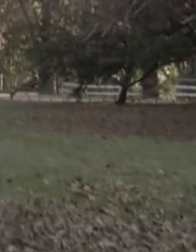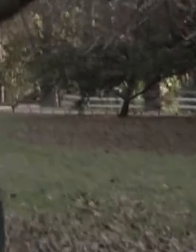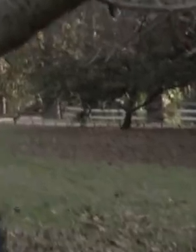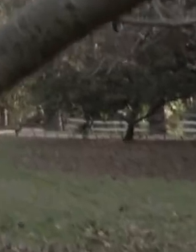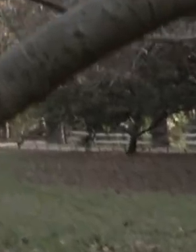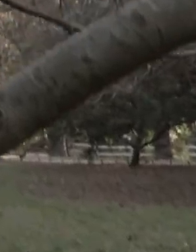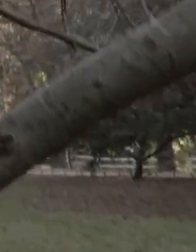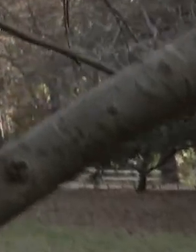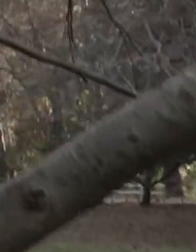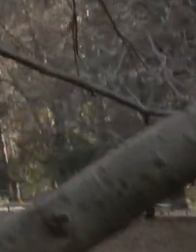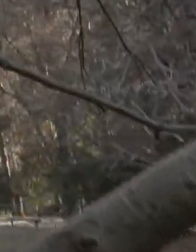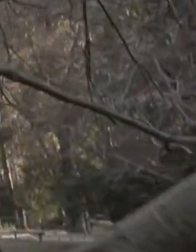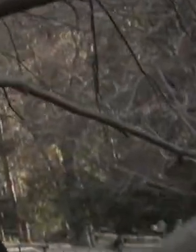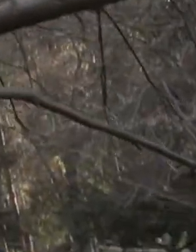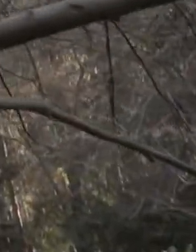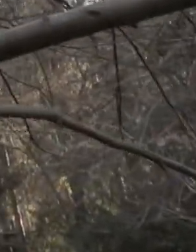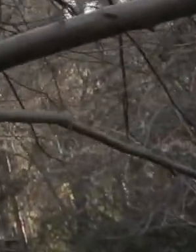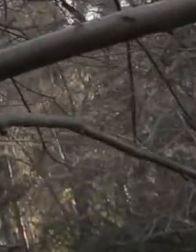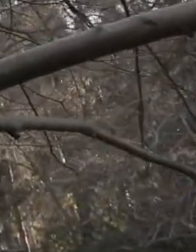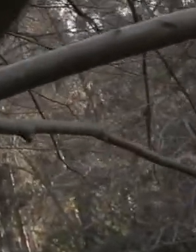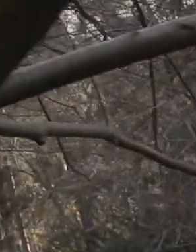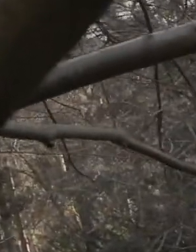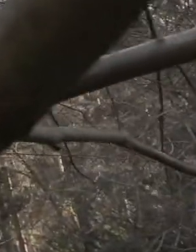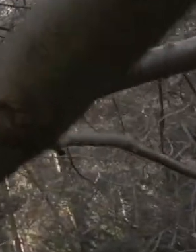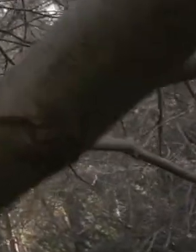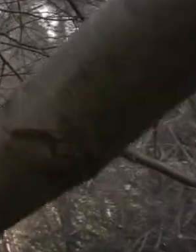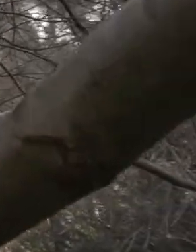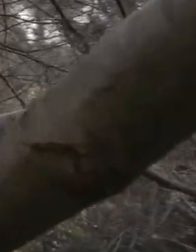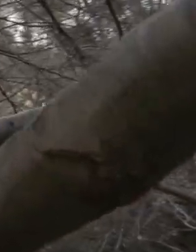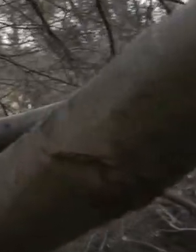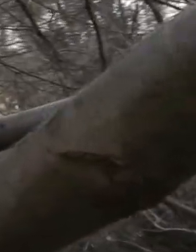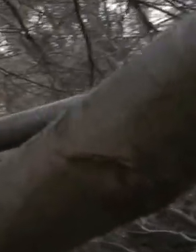Valentín, ¿te subiste? Bien arriba. Vamos, arriba. Eso.